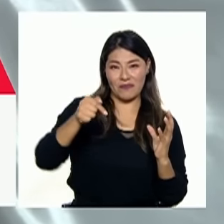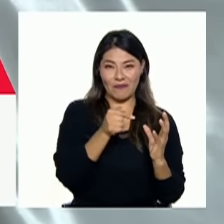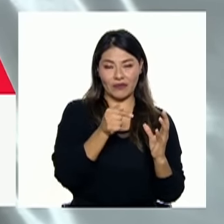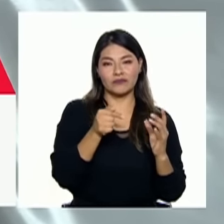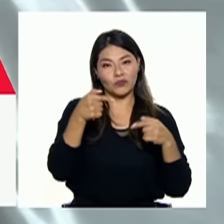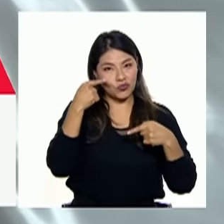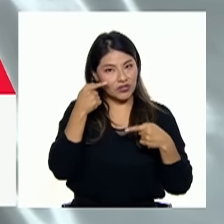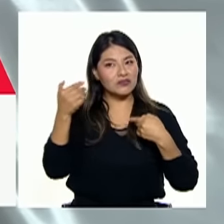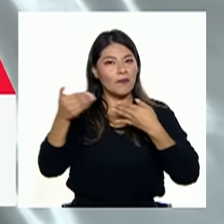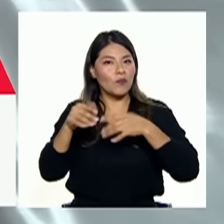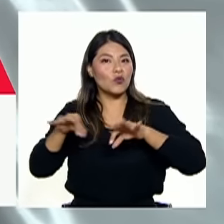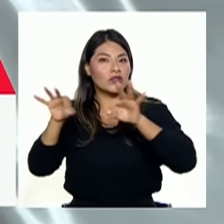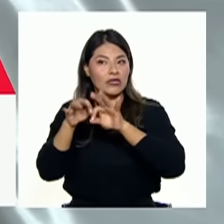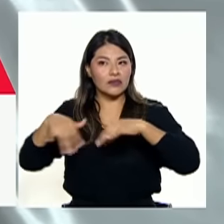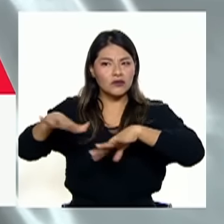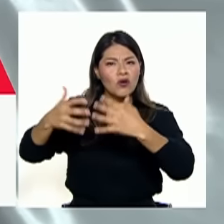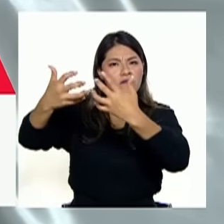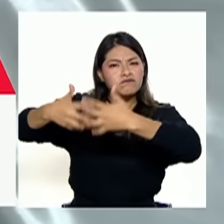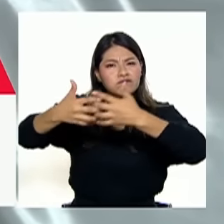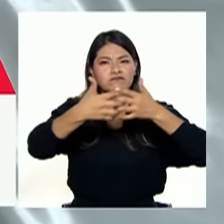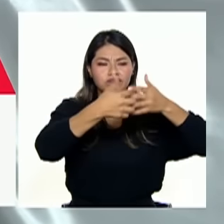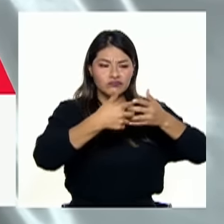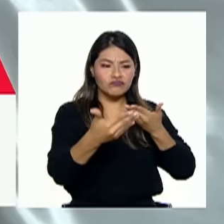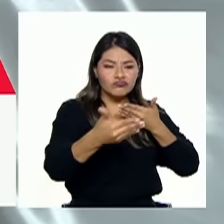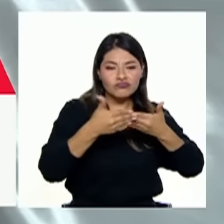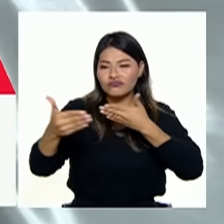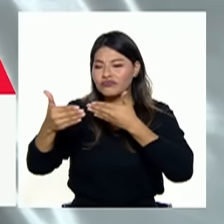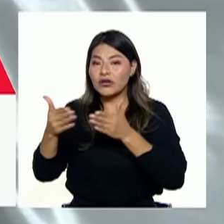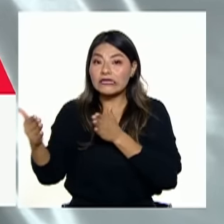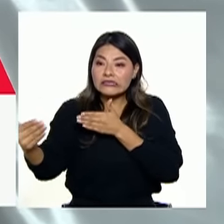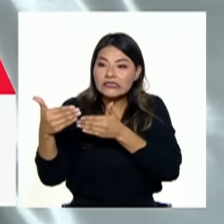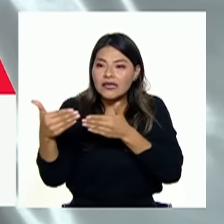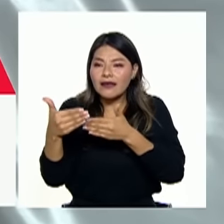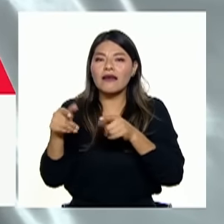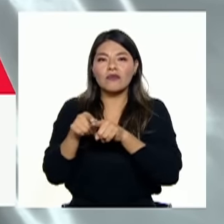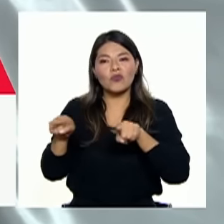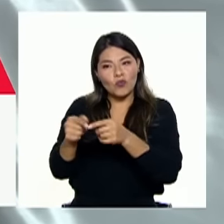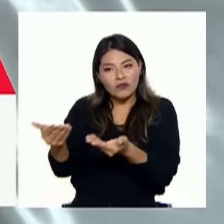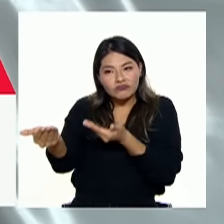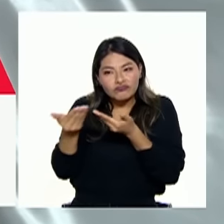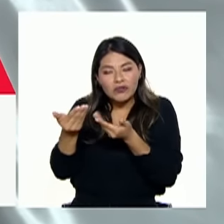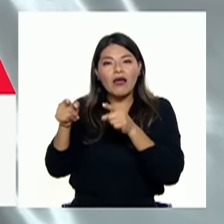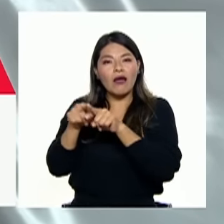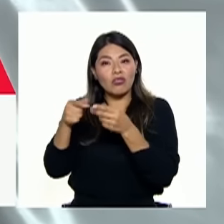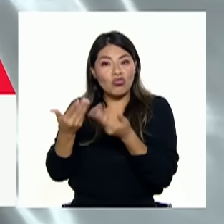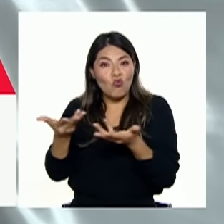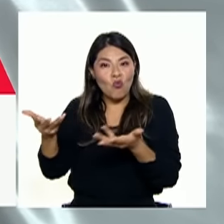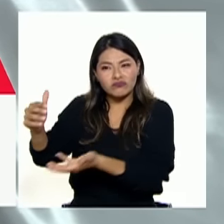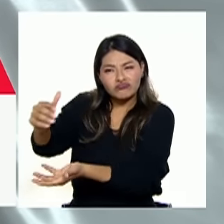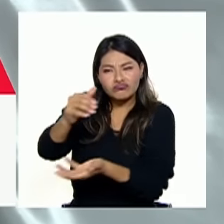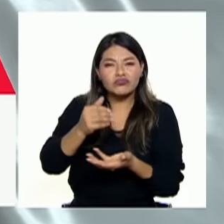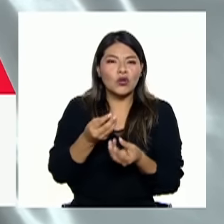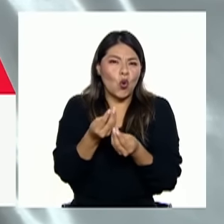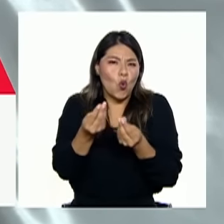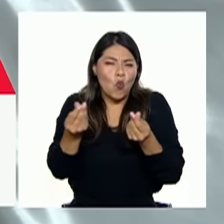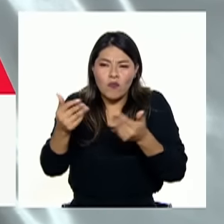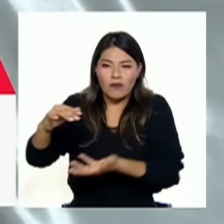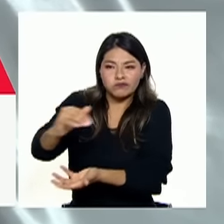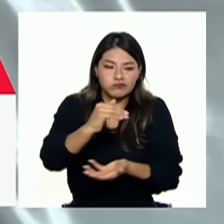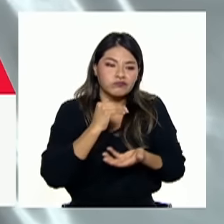acercamiento con las fuerzas vivas productivas de las regiones sirvió para tener los insumos que nos llevaron a construir la